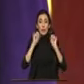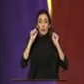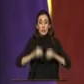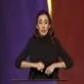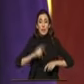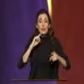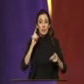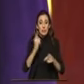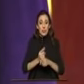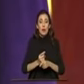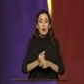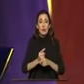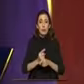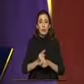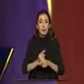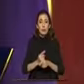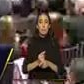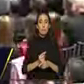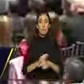Eso sí estaba vivo.